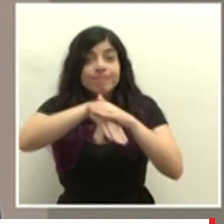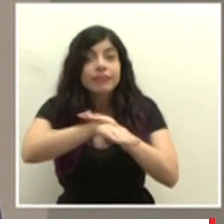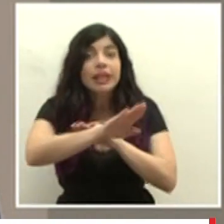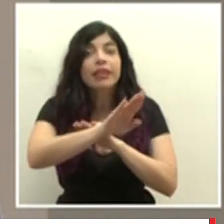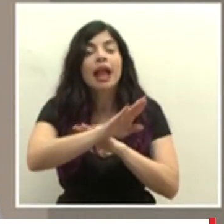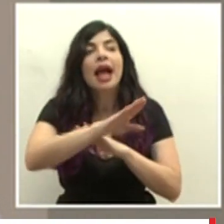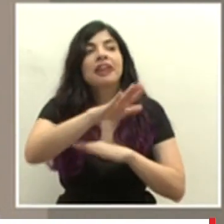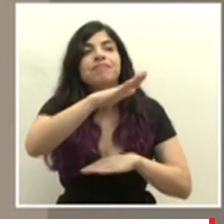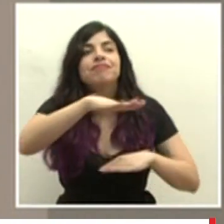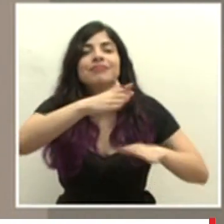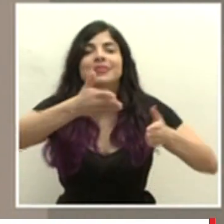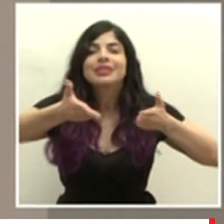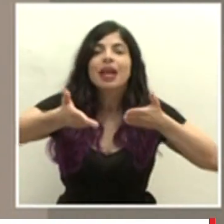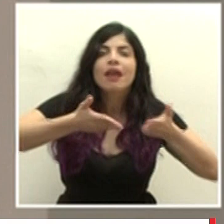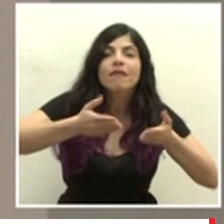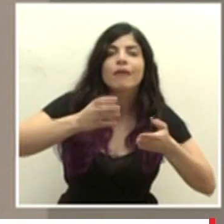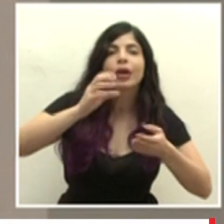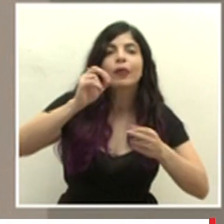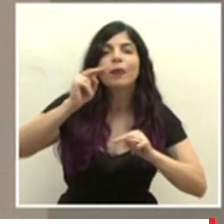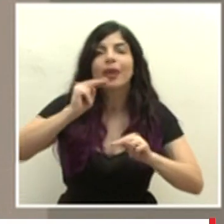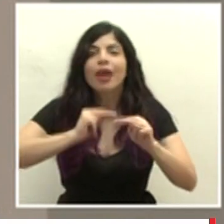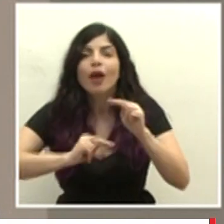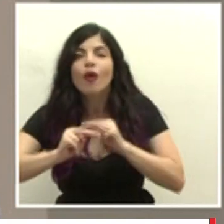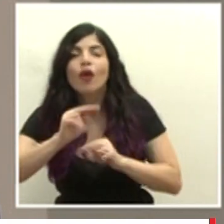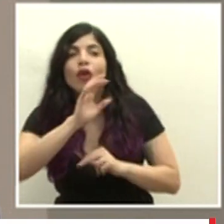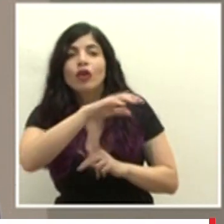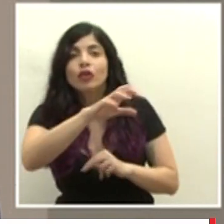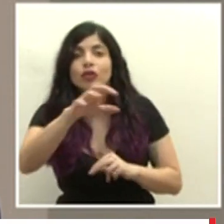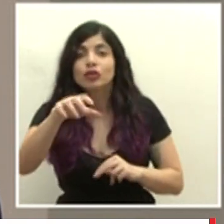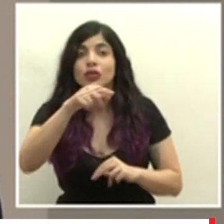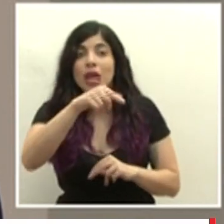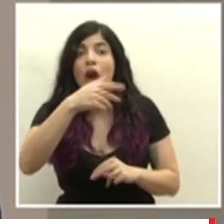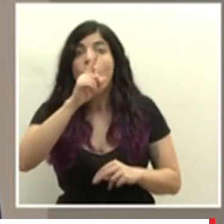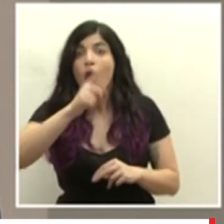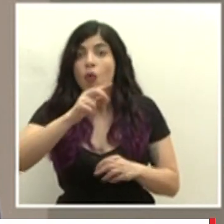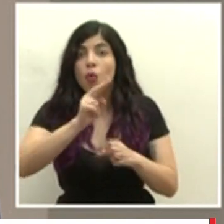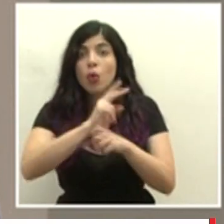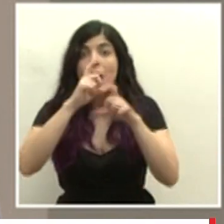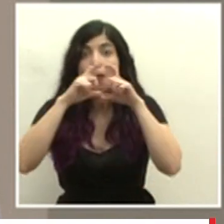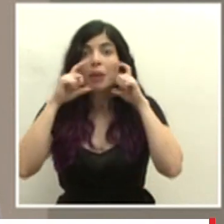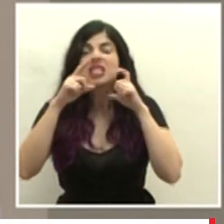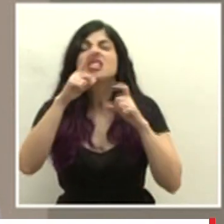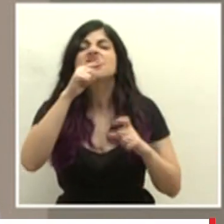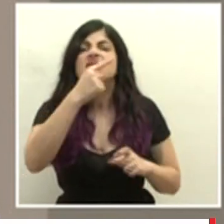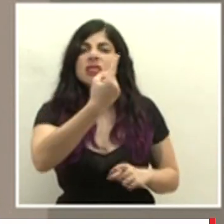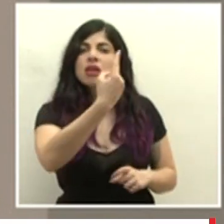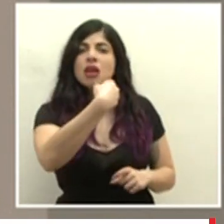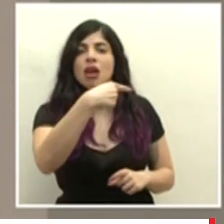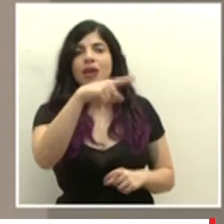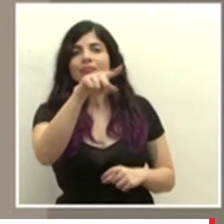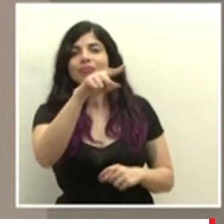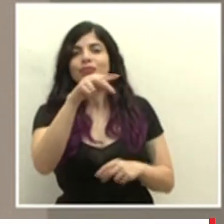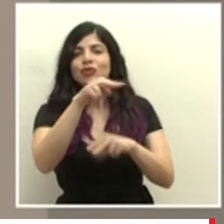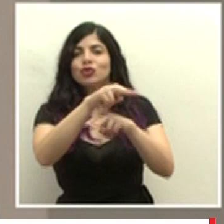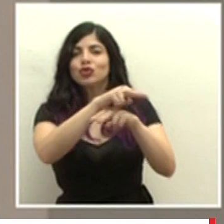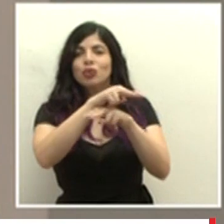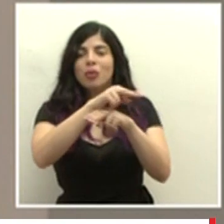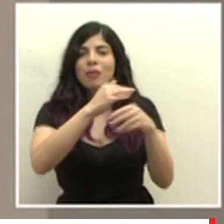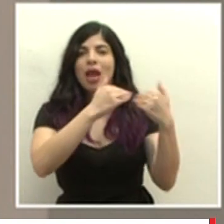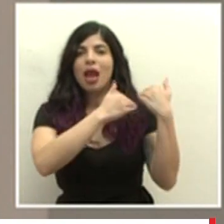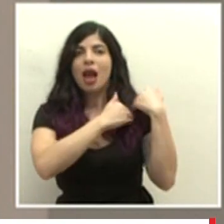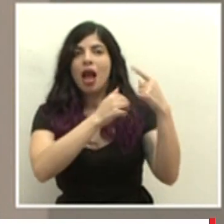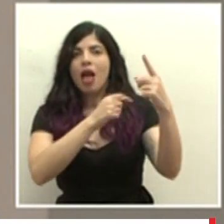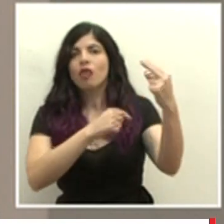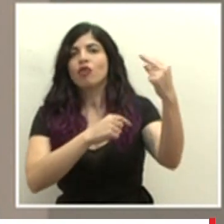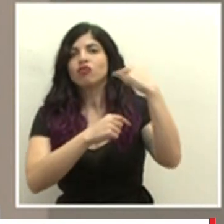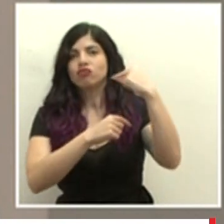los servicios o establecimientos en donde se está poniendo como obligatorio, ahí es el supervisor o el encargado del establecimiento el que debe velar.